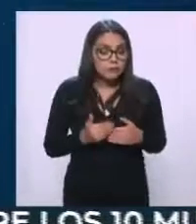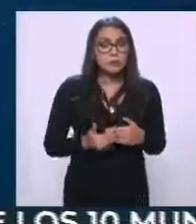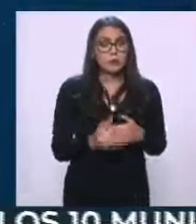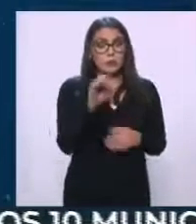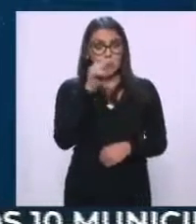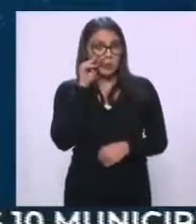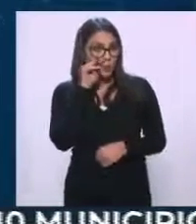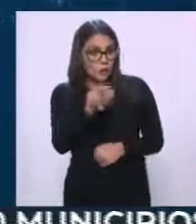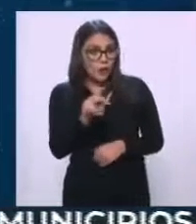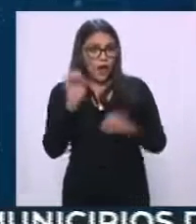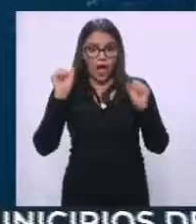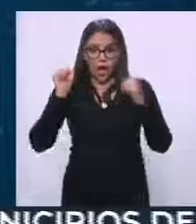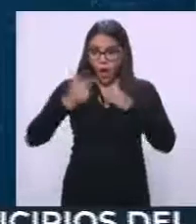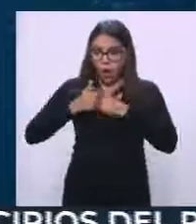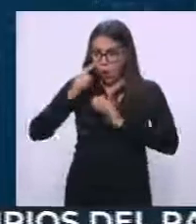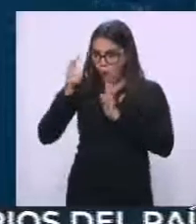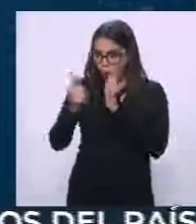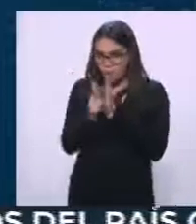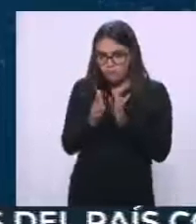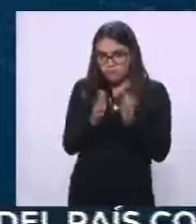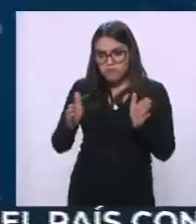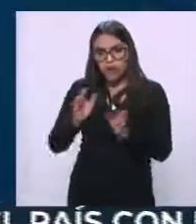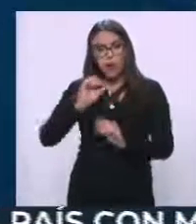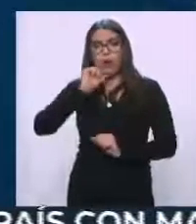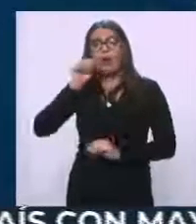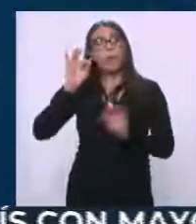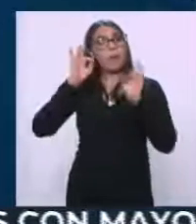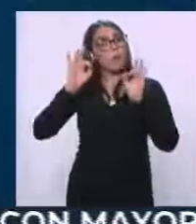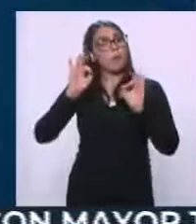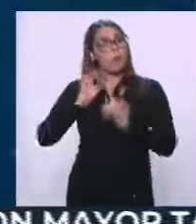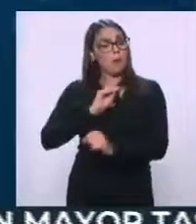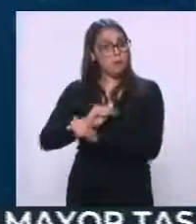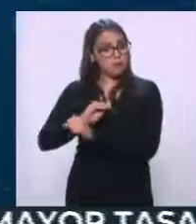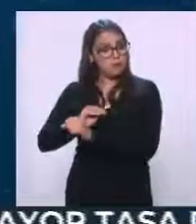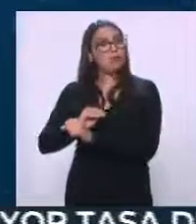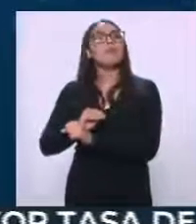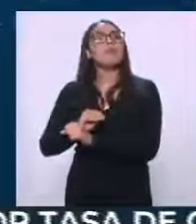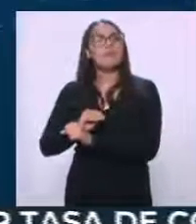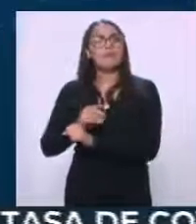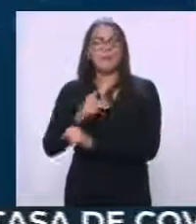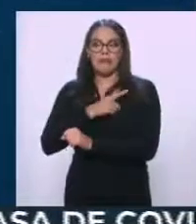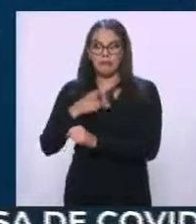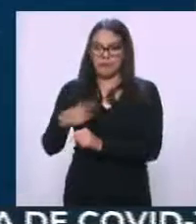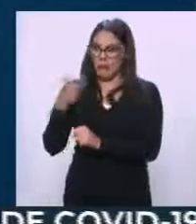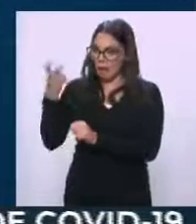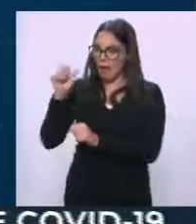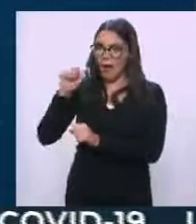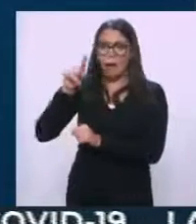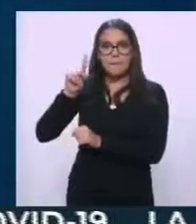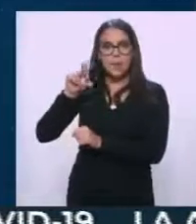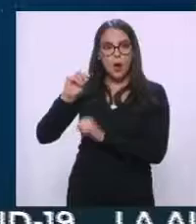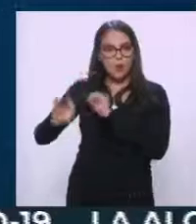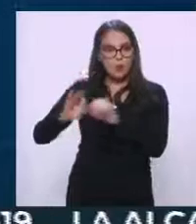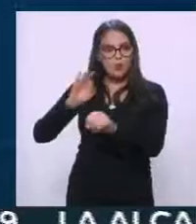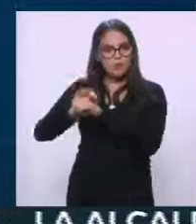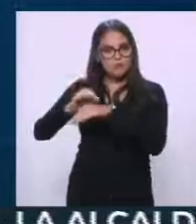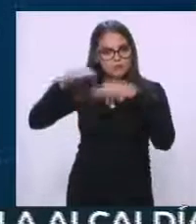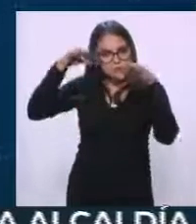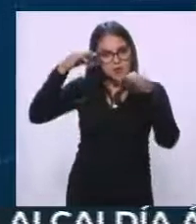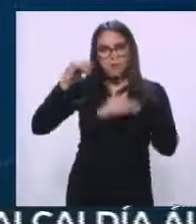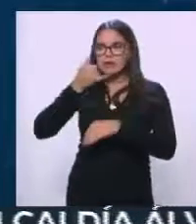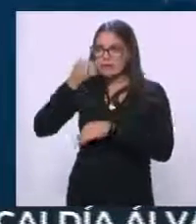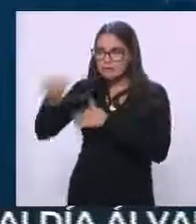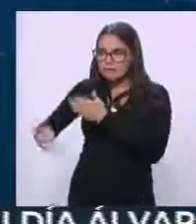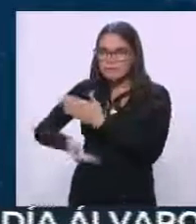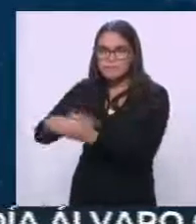no hay omisión legislativa, lo que correspondía era sobreseer ese amparo. Simplemente decir, se queda sin materia